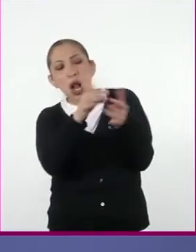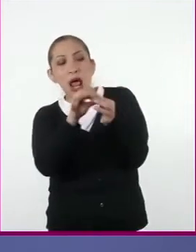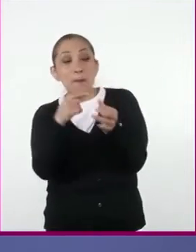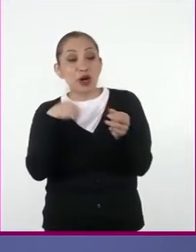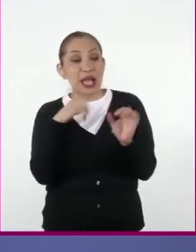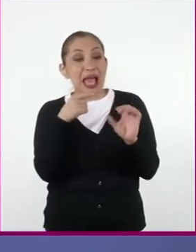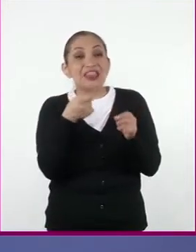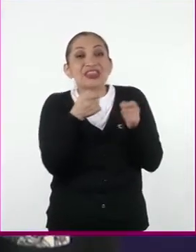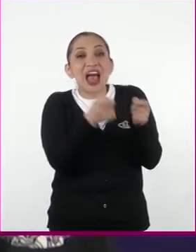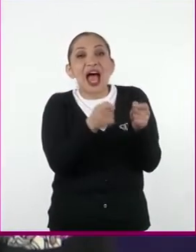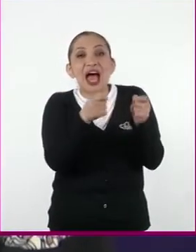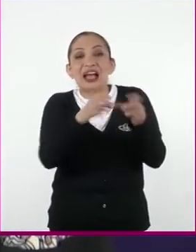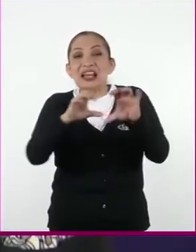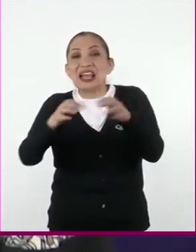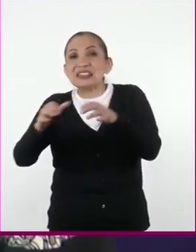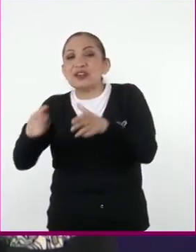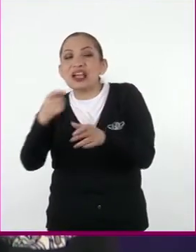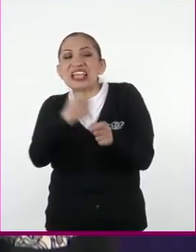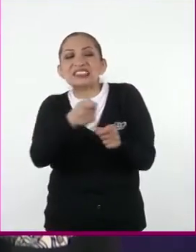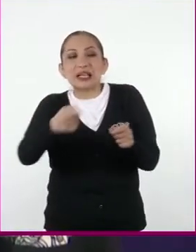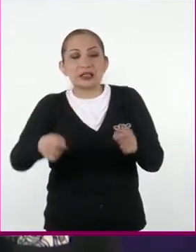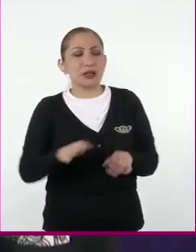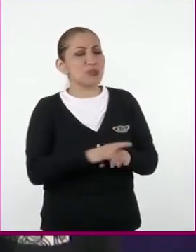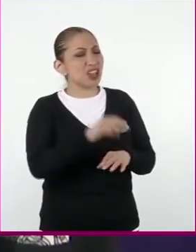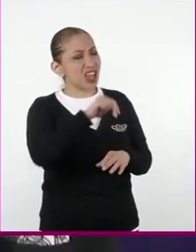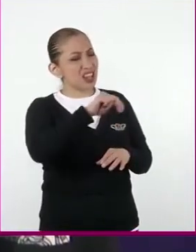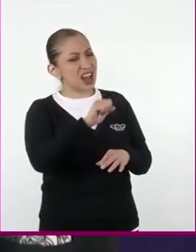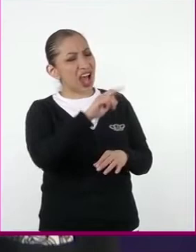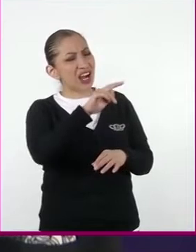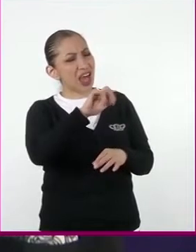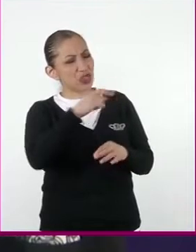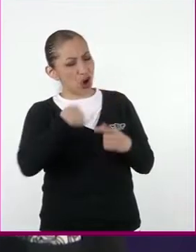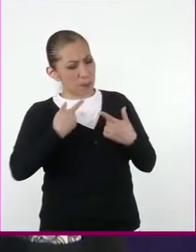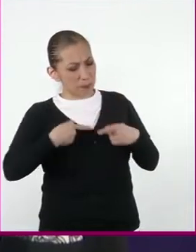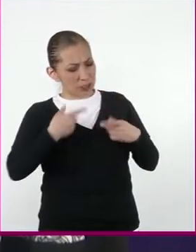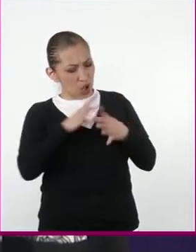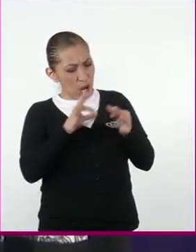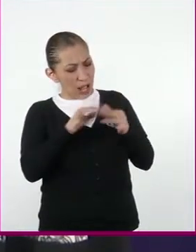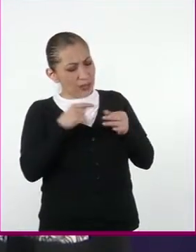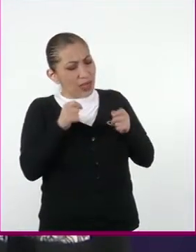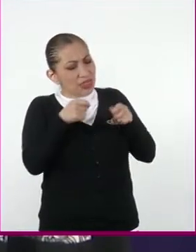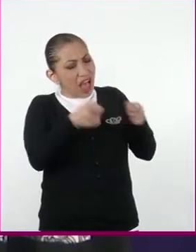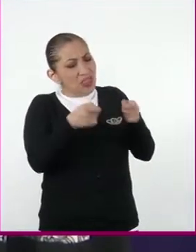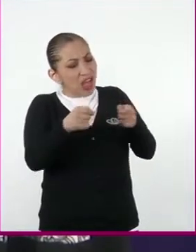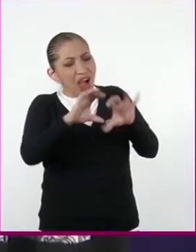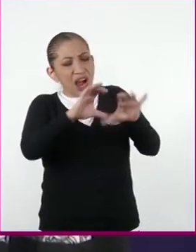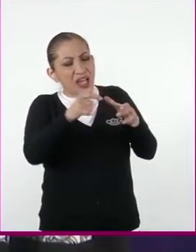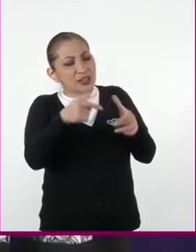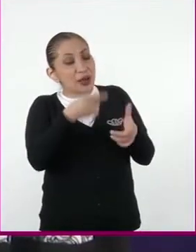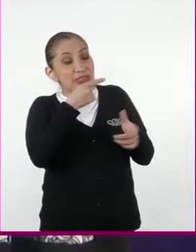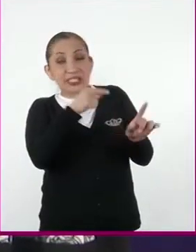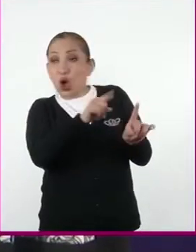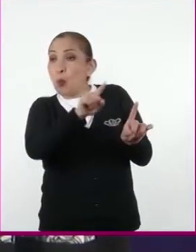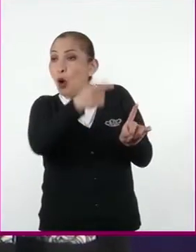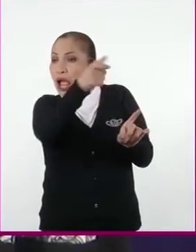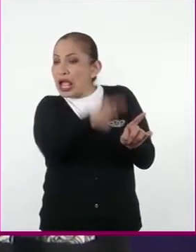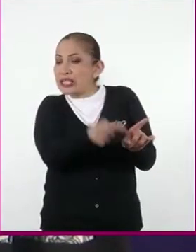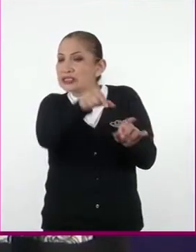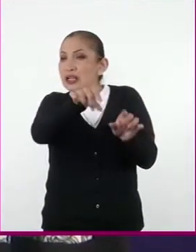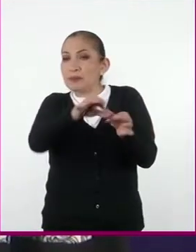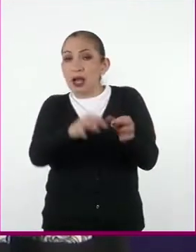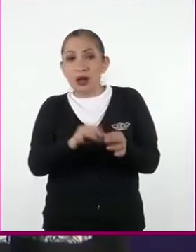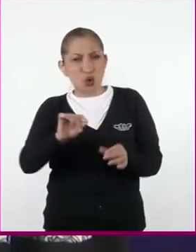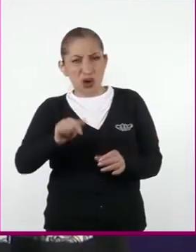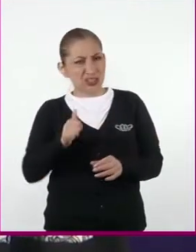personajes. Maestra, ¿por qué el narrador es quien define la clasificación a los personajes, quien nos dice cómo son? ¿No